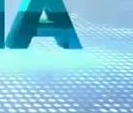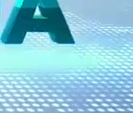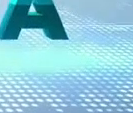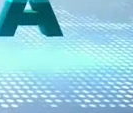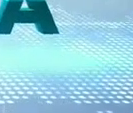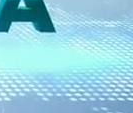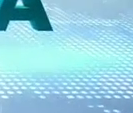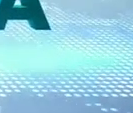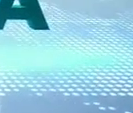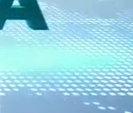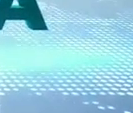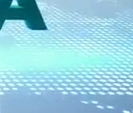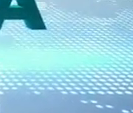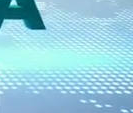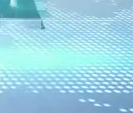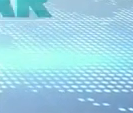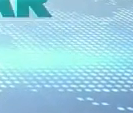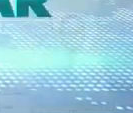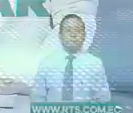Informó.